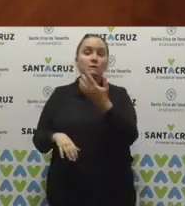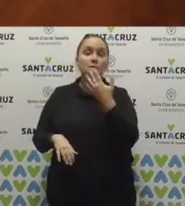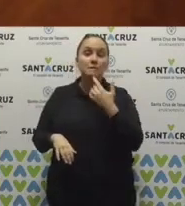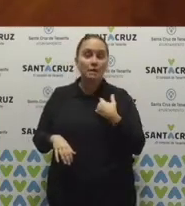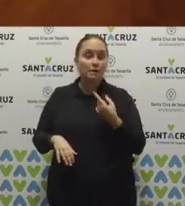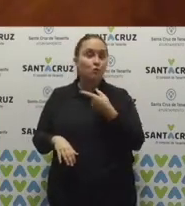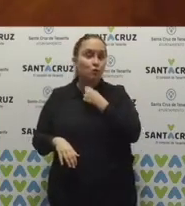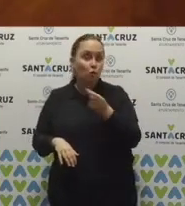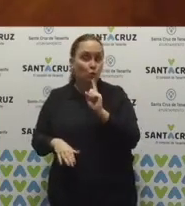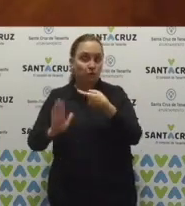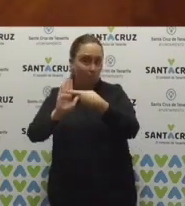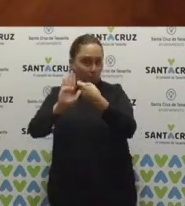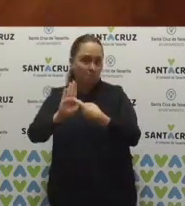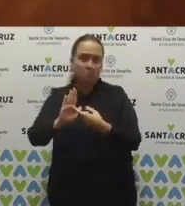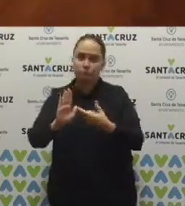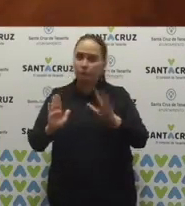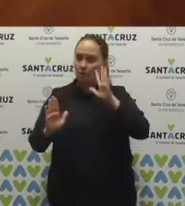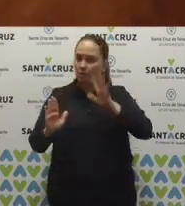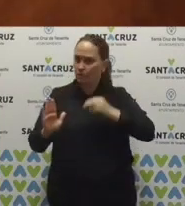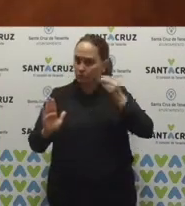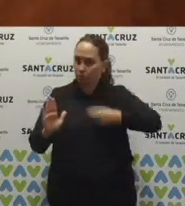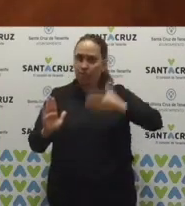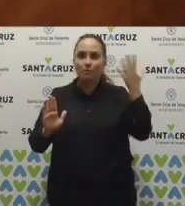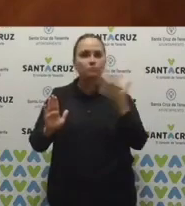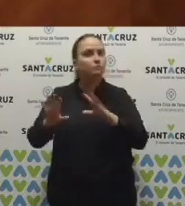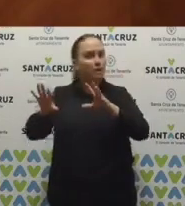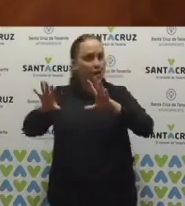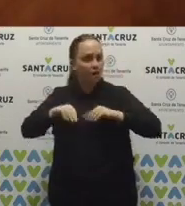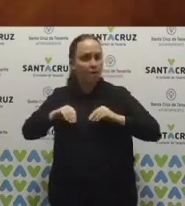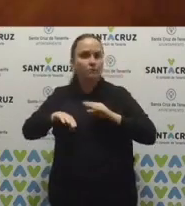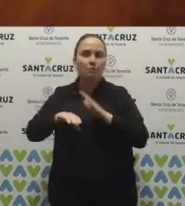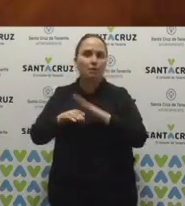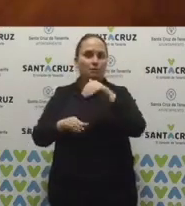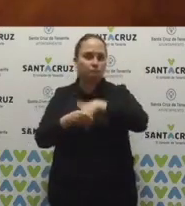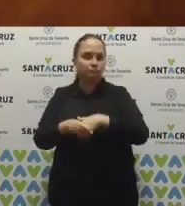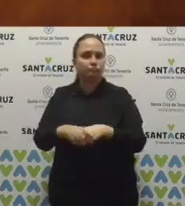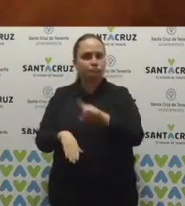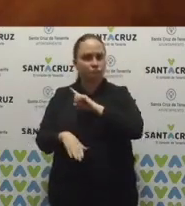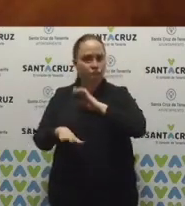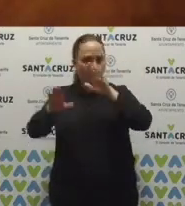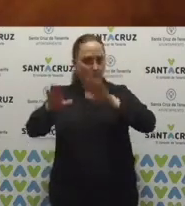me parecerá estupendo aceptar su voto favorable al resto